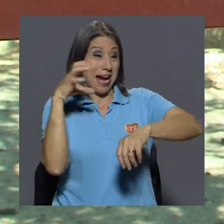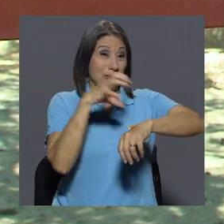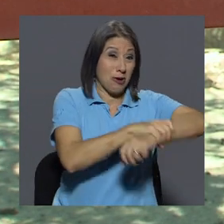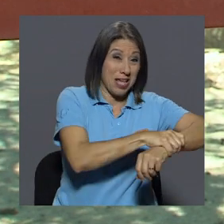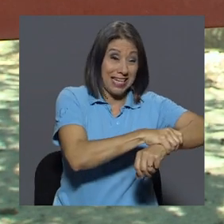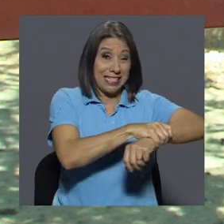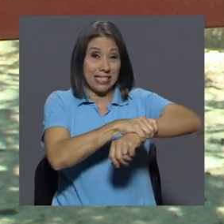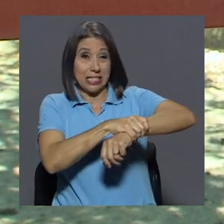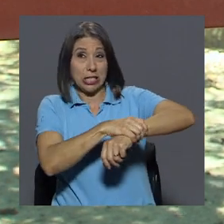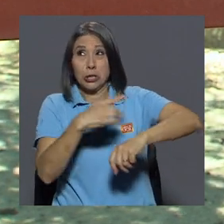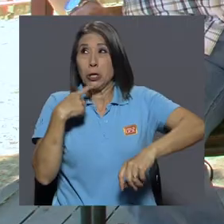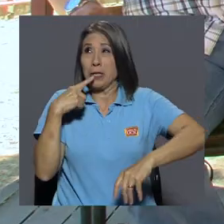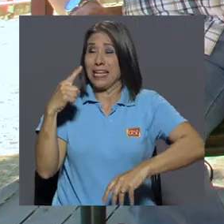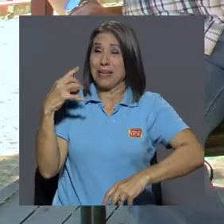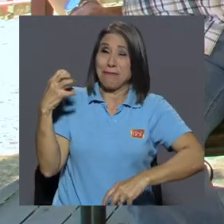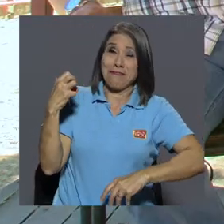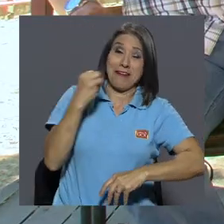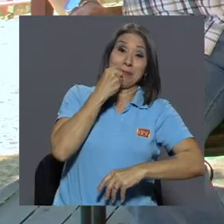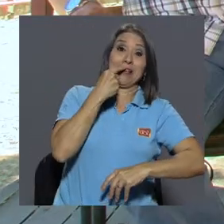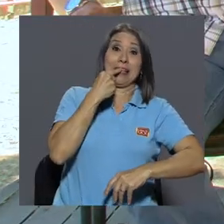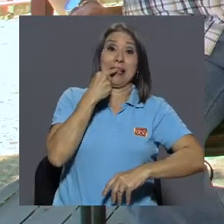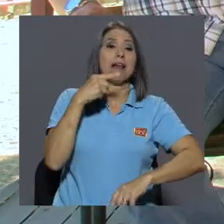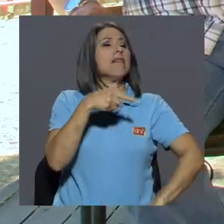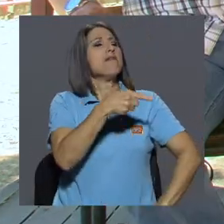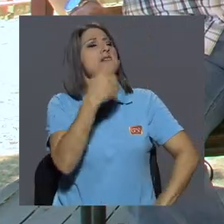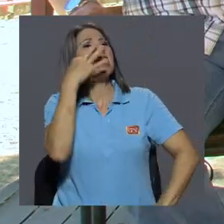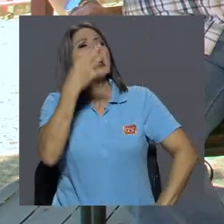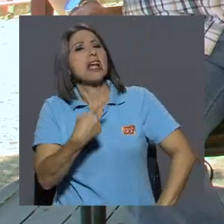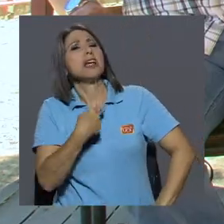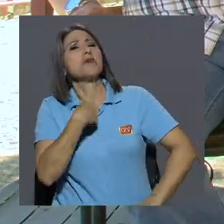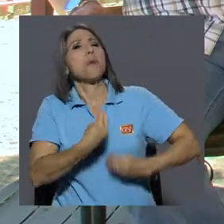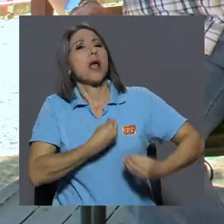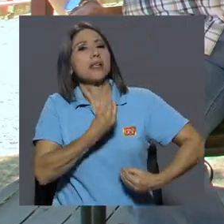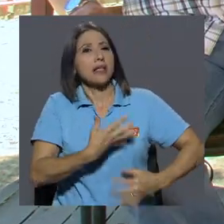boca. Y me dice, ¿qué cree que le voy a hacer?